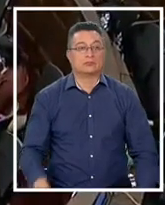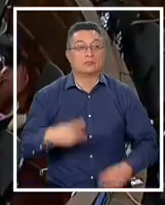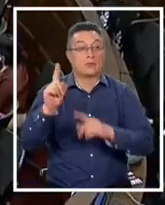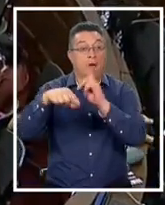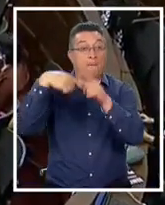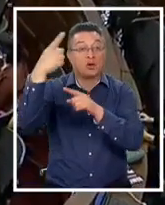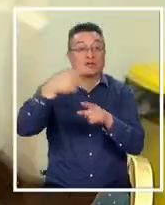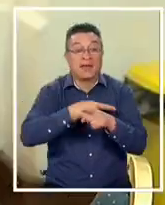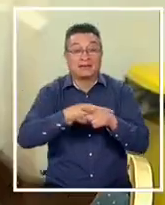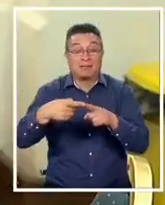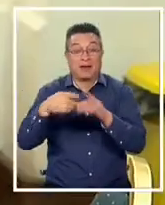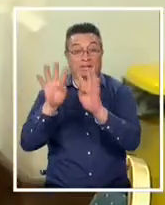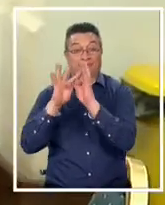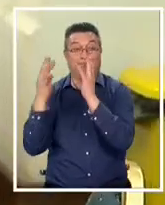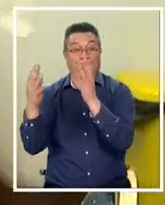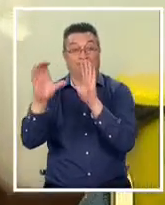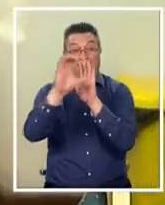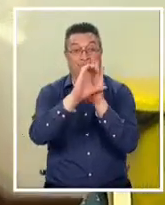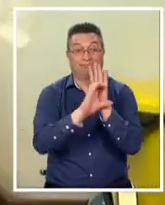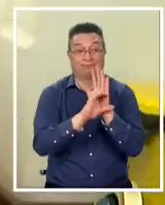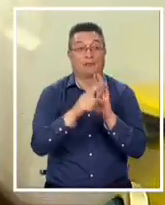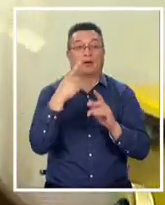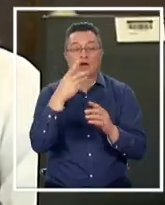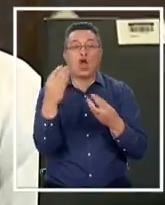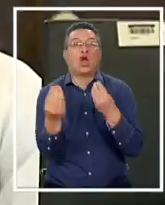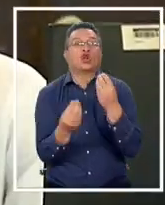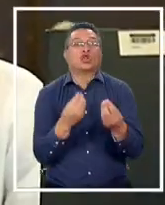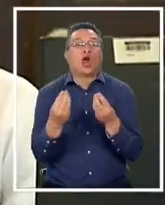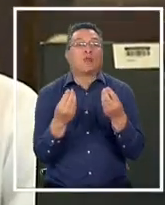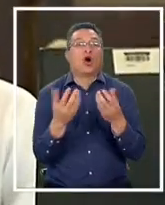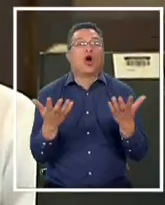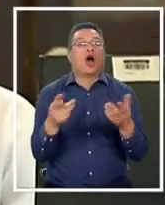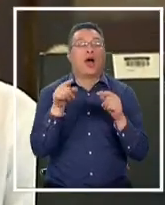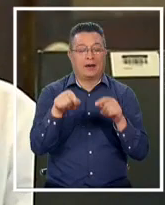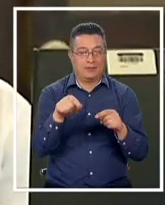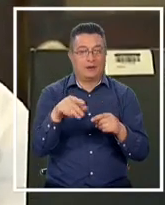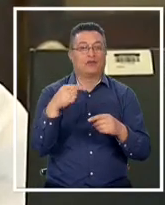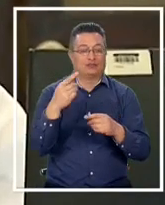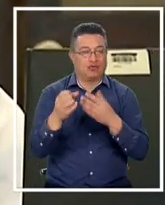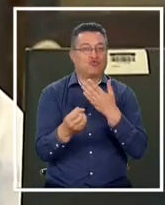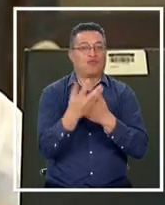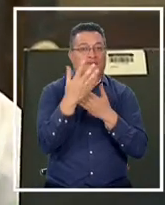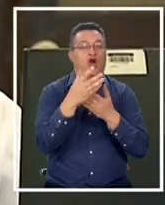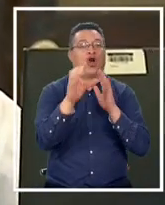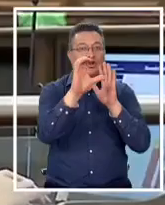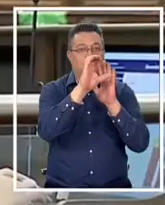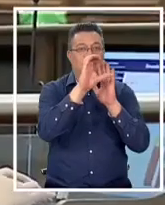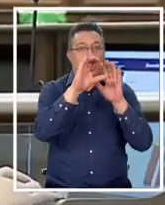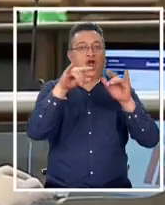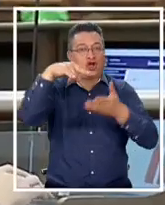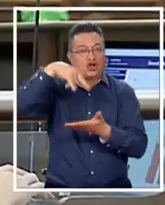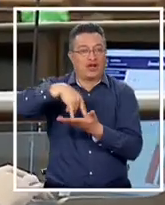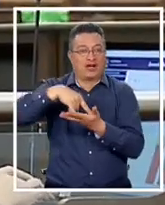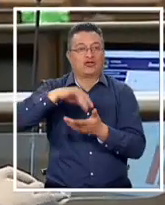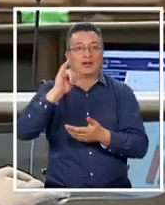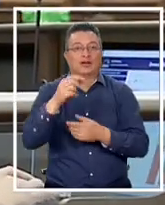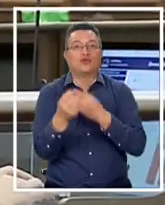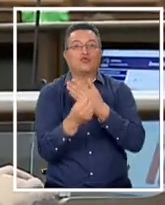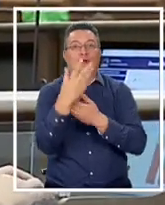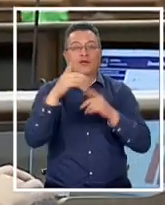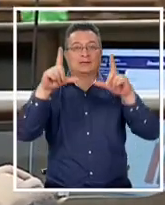La próxima semana, la convención decidirá qué forma tendrá el que podría ser nuestro nuevo Congreso y la nueva figura